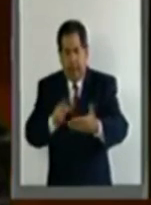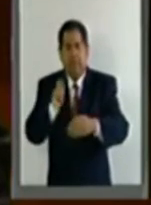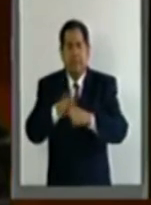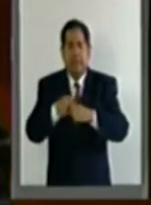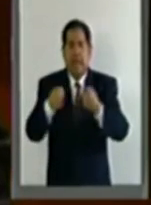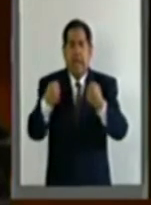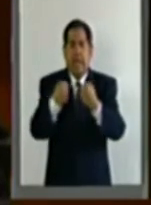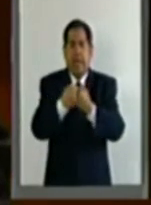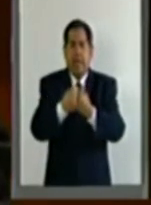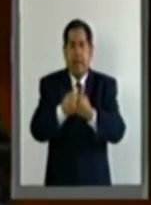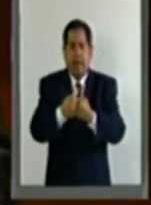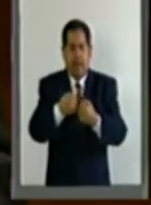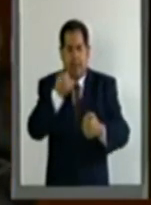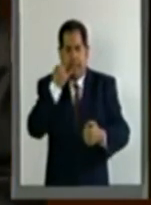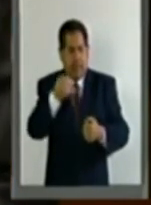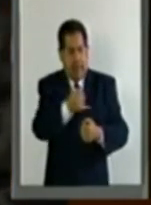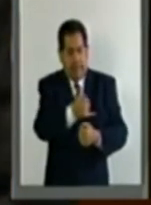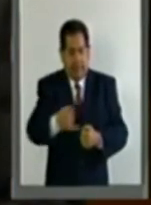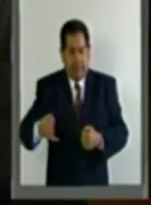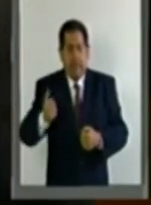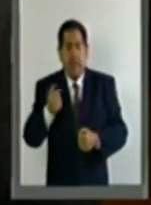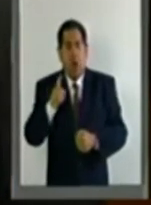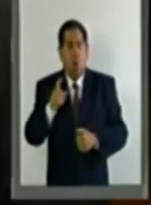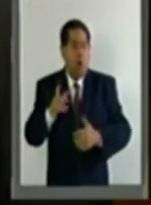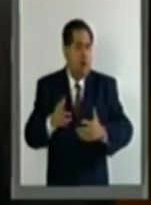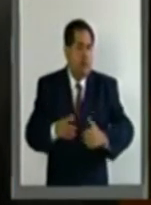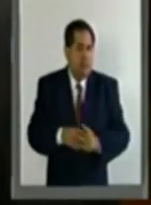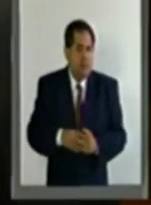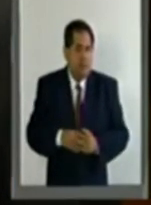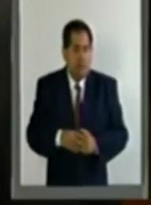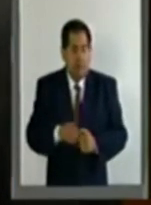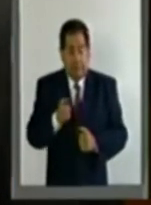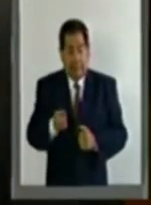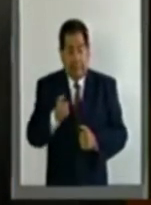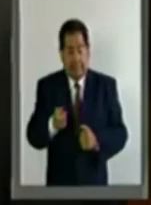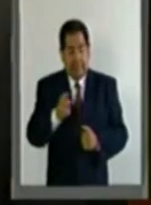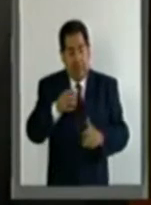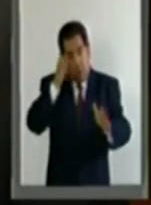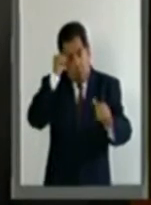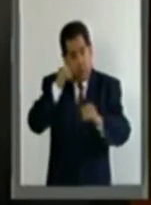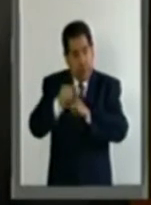límites y aguas. En virtud de este tratado,